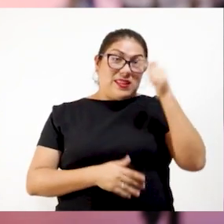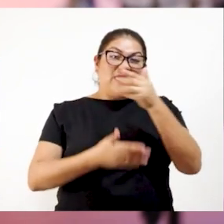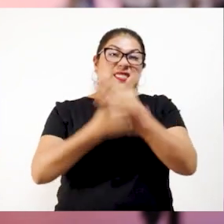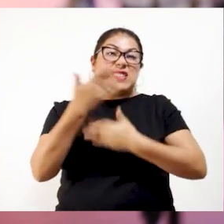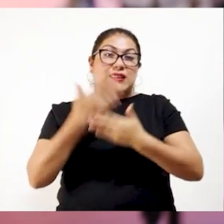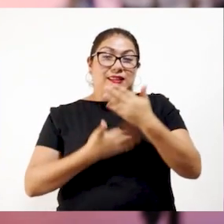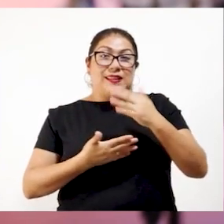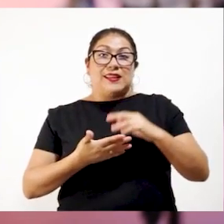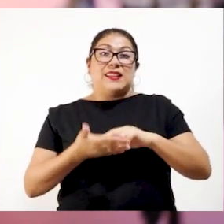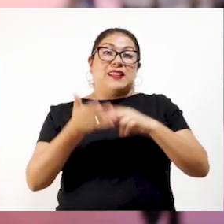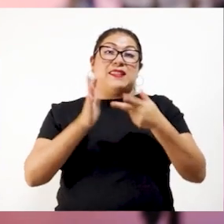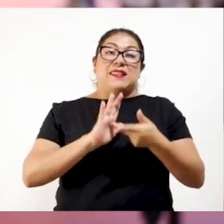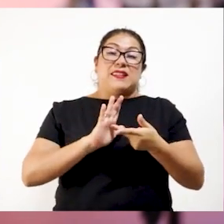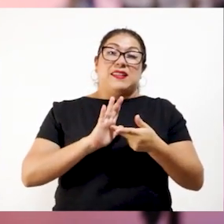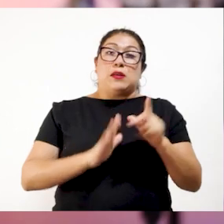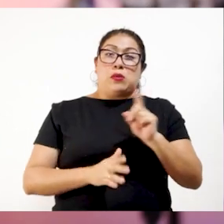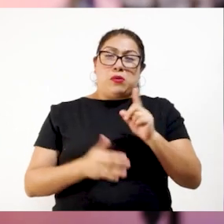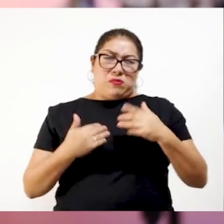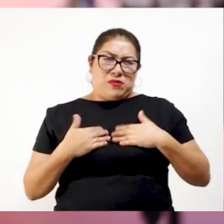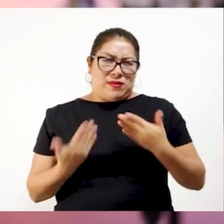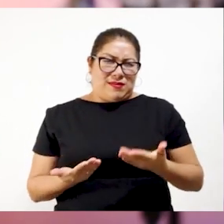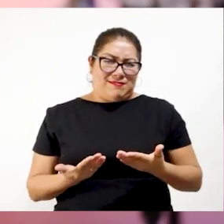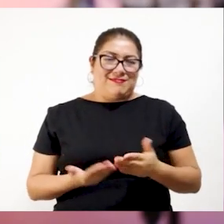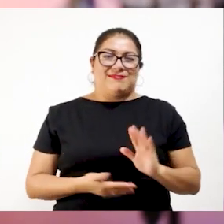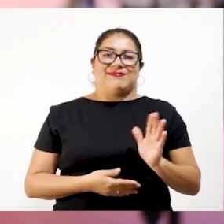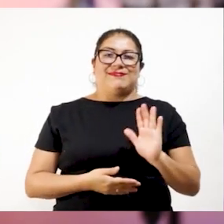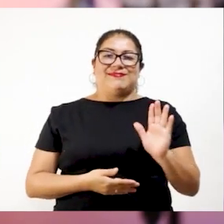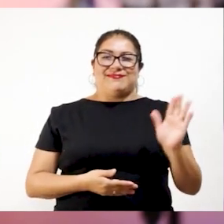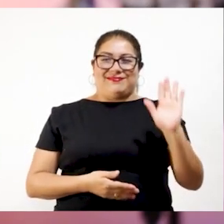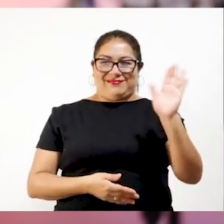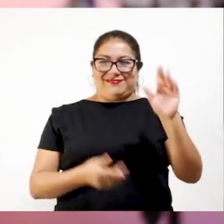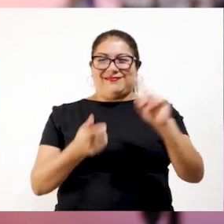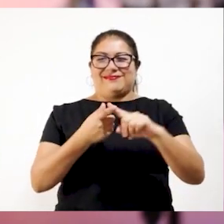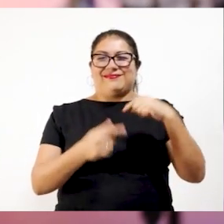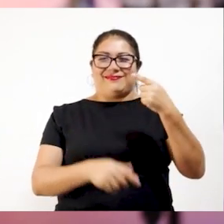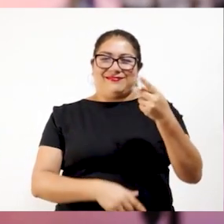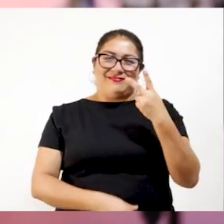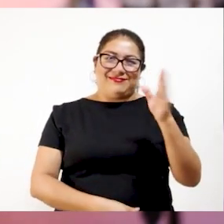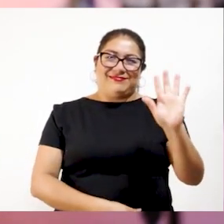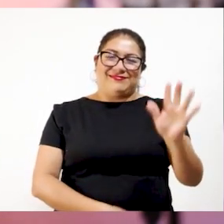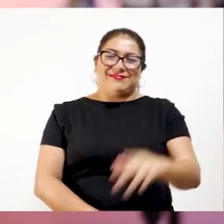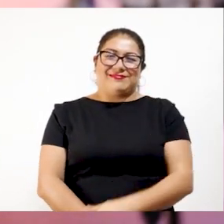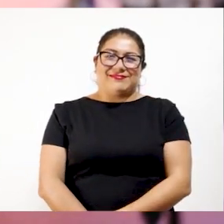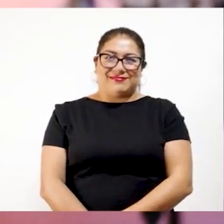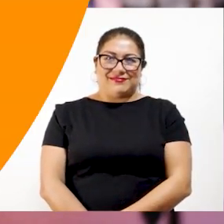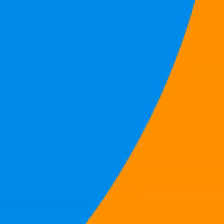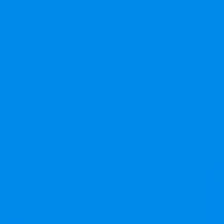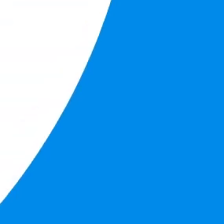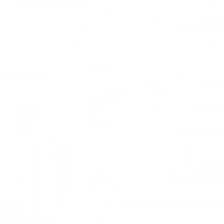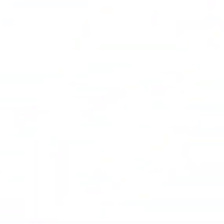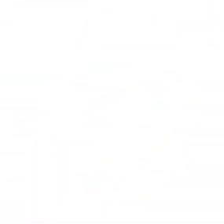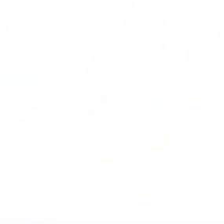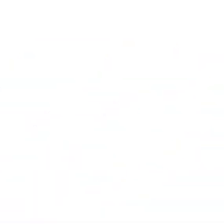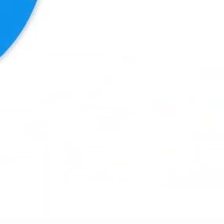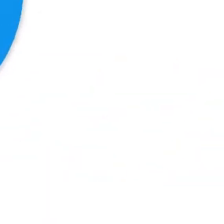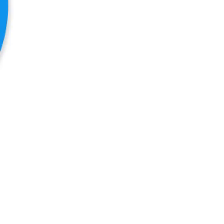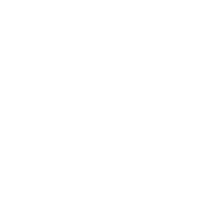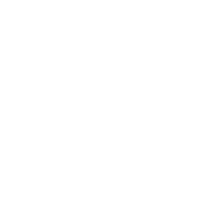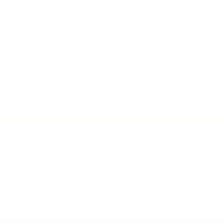claro que la discapacidad no es incapacidad. Hasta la próxima, amigas y amigos.